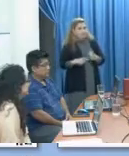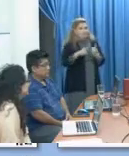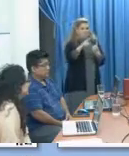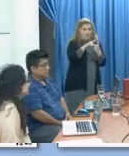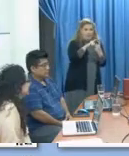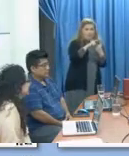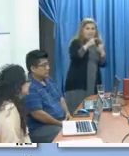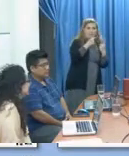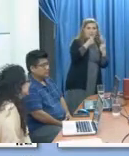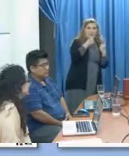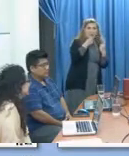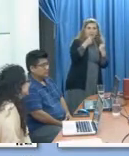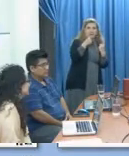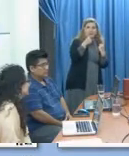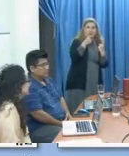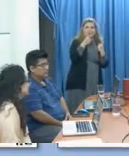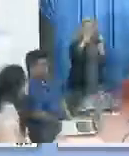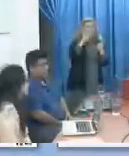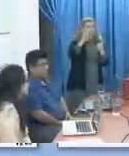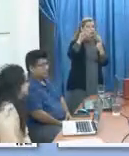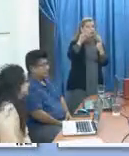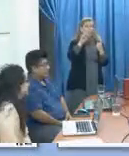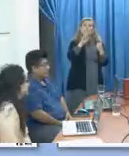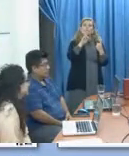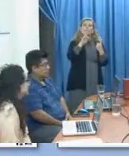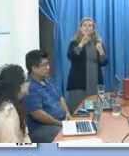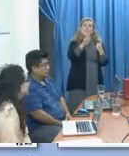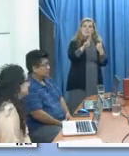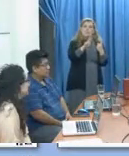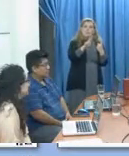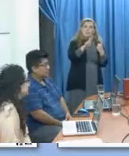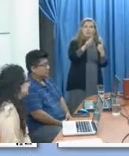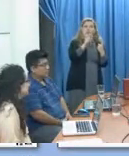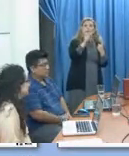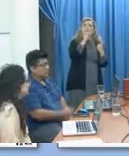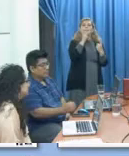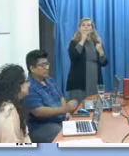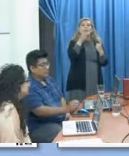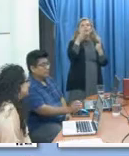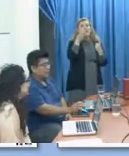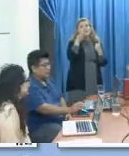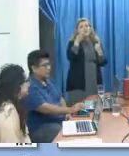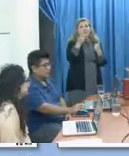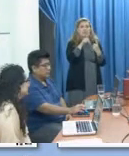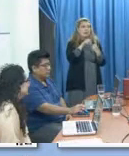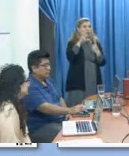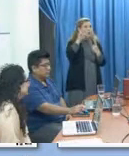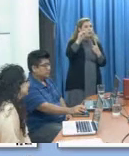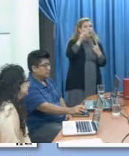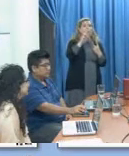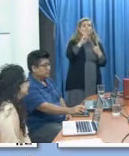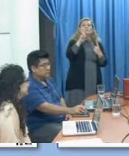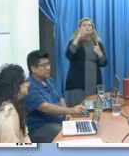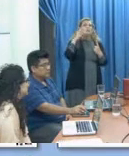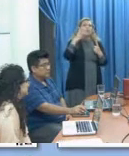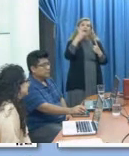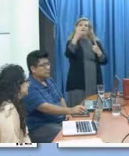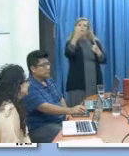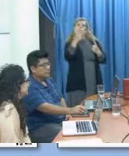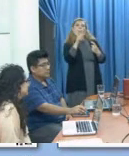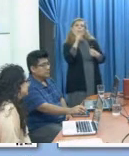que el niño no responde si los padres son oyentes, no responde a la voz de los